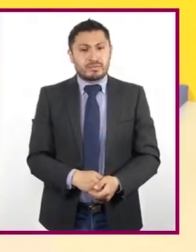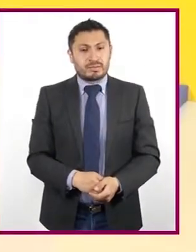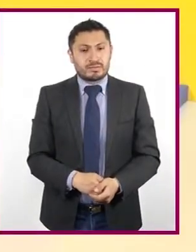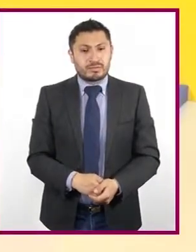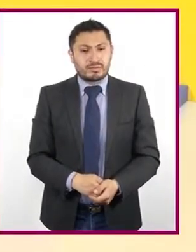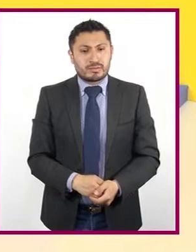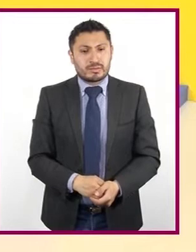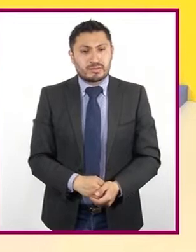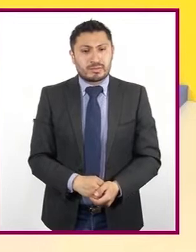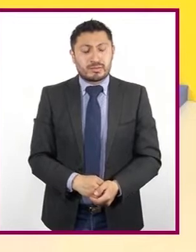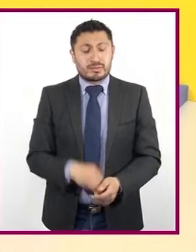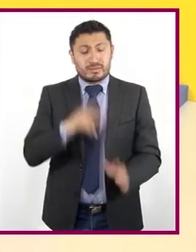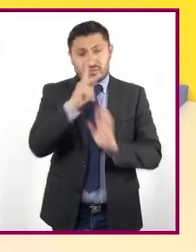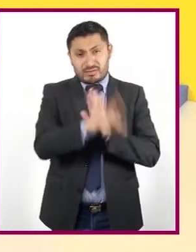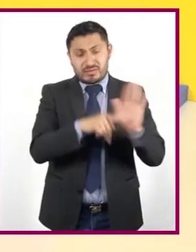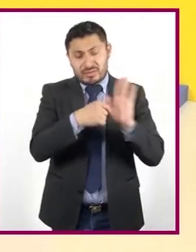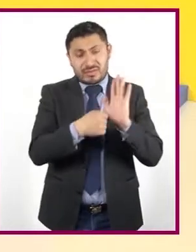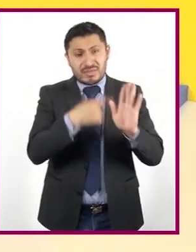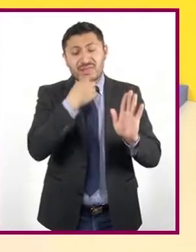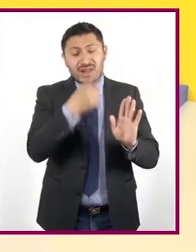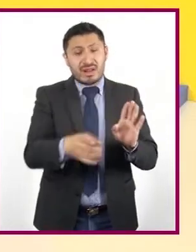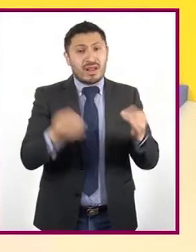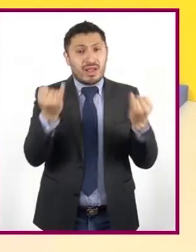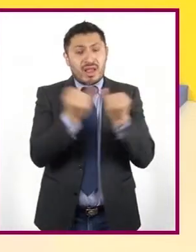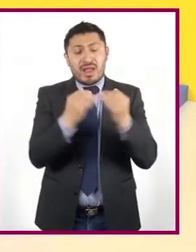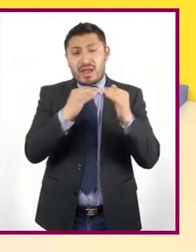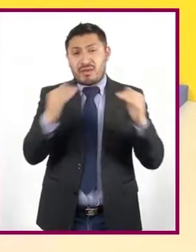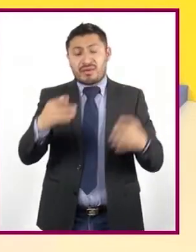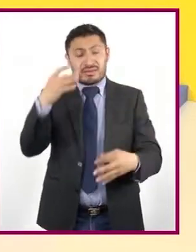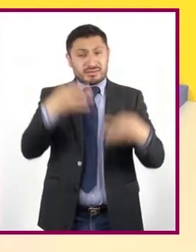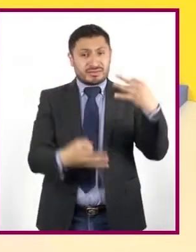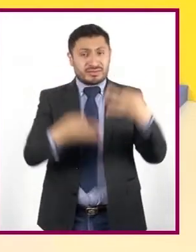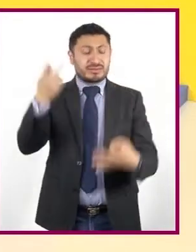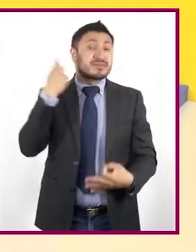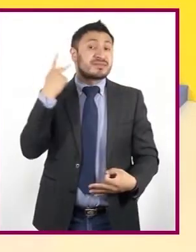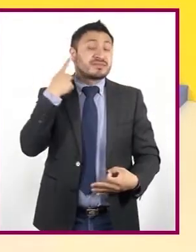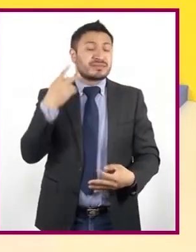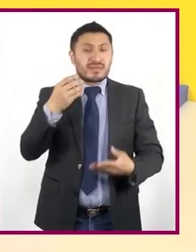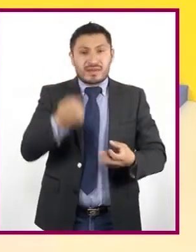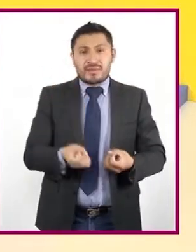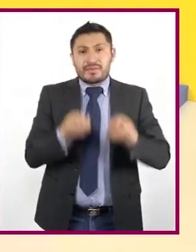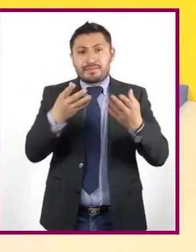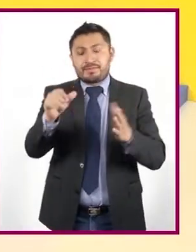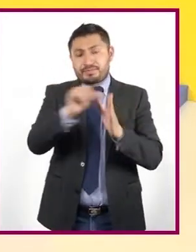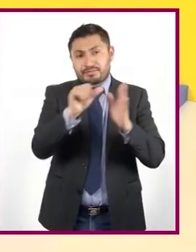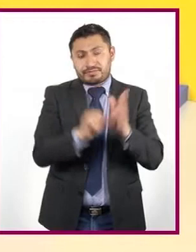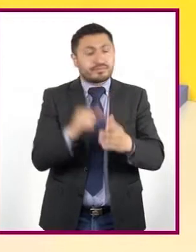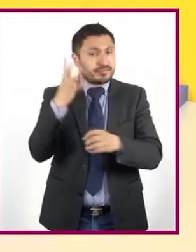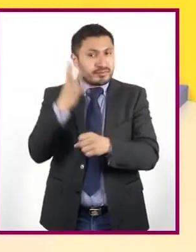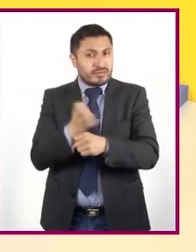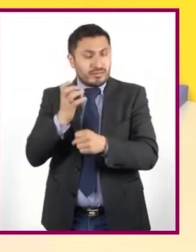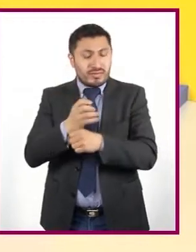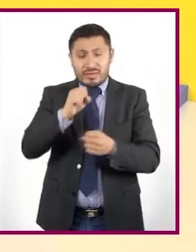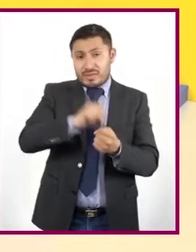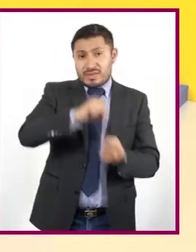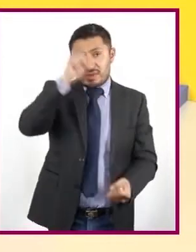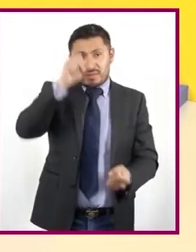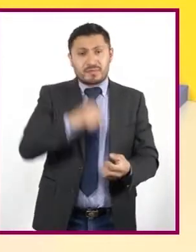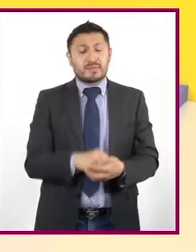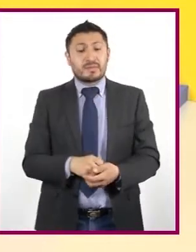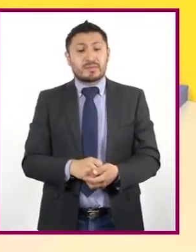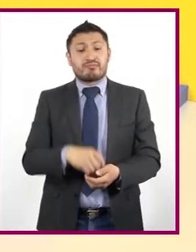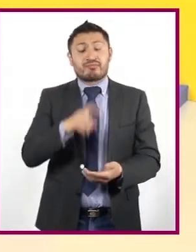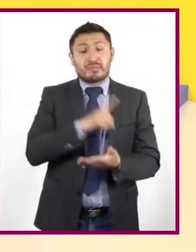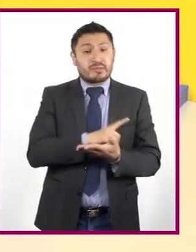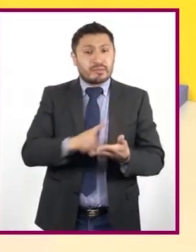el video se explica que la igualdad jurídica y política nos la otorga el artículo 4 de la Constitución. Es